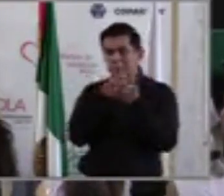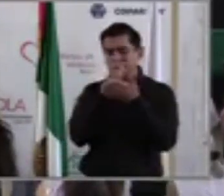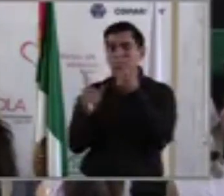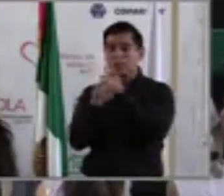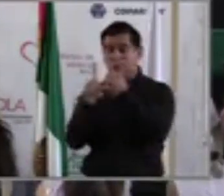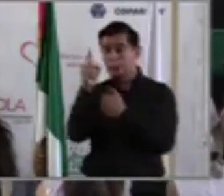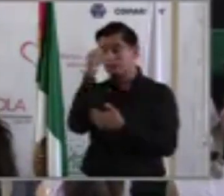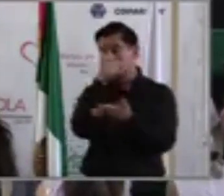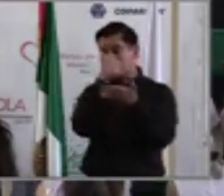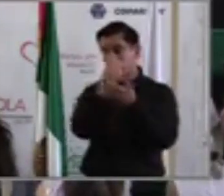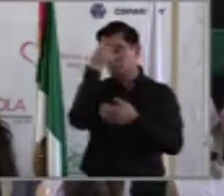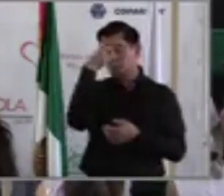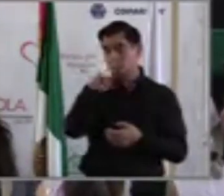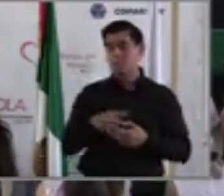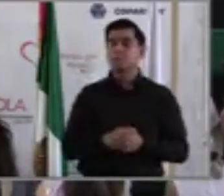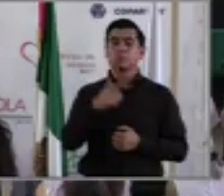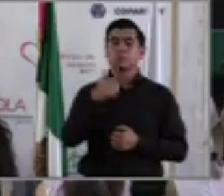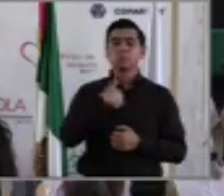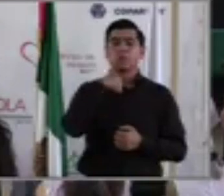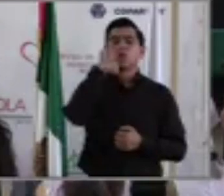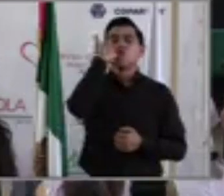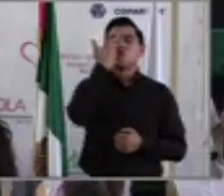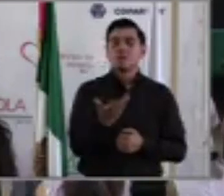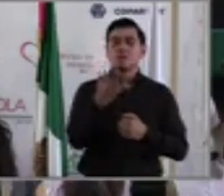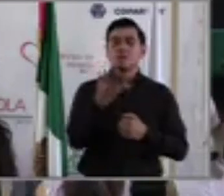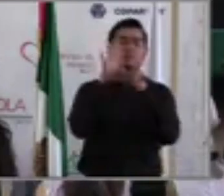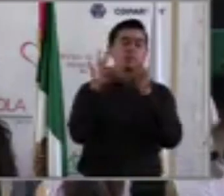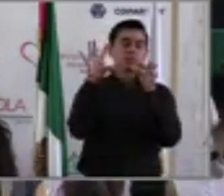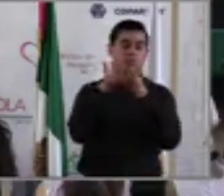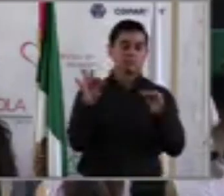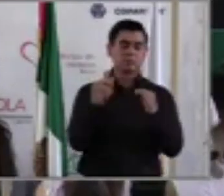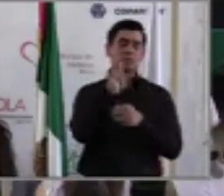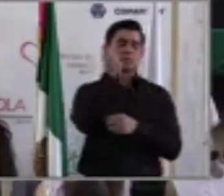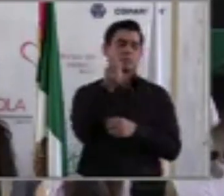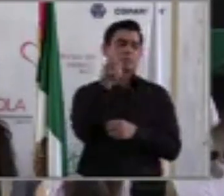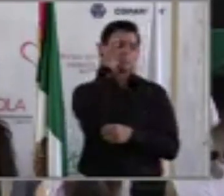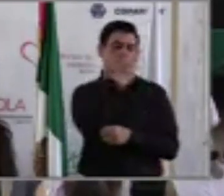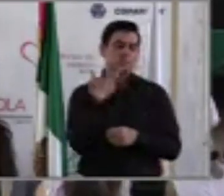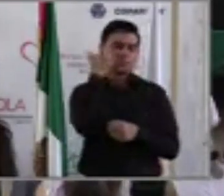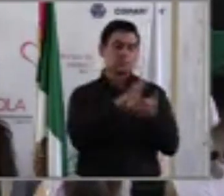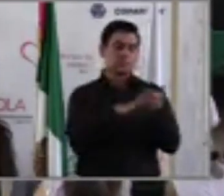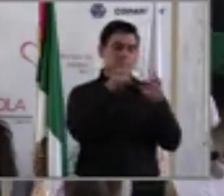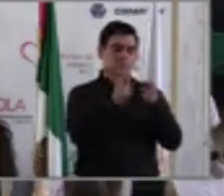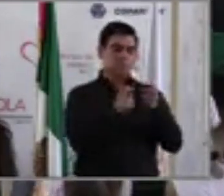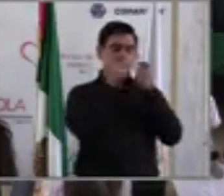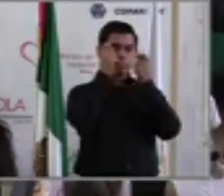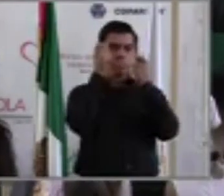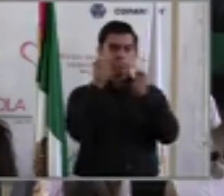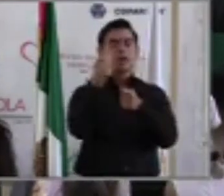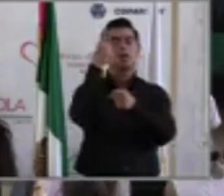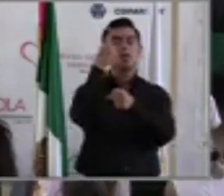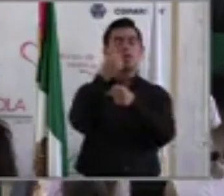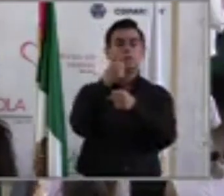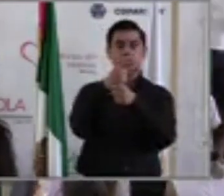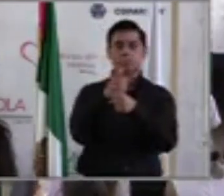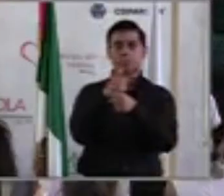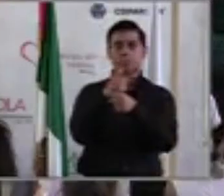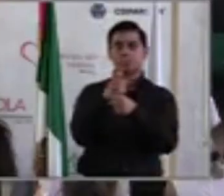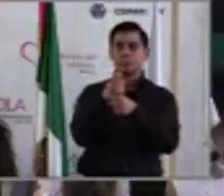Quiero hablar sobre el diagnóstico y sobre el documento. Primero, hay que